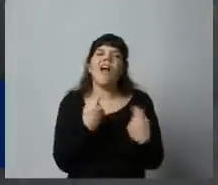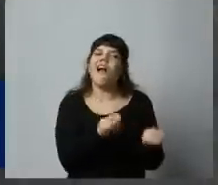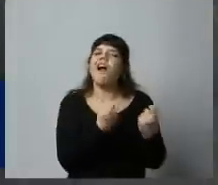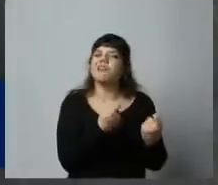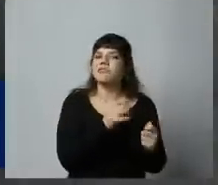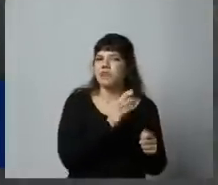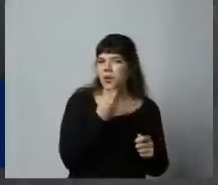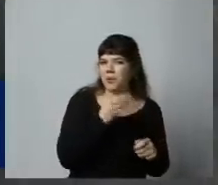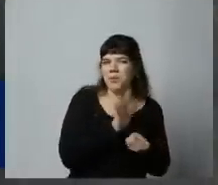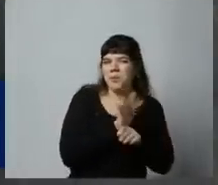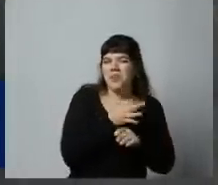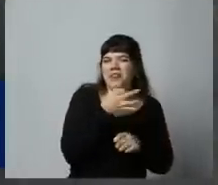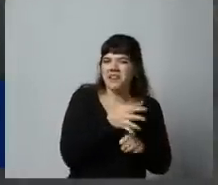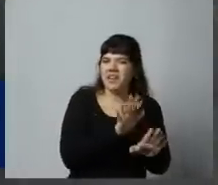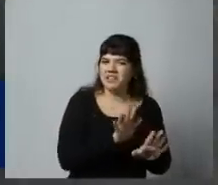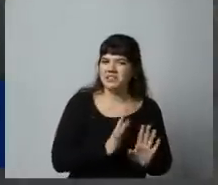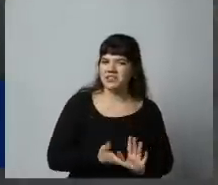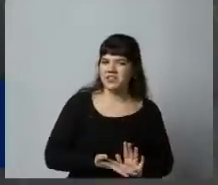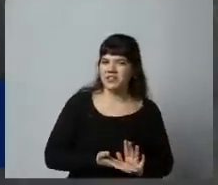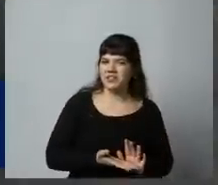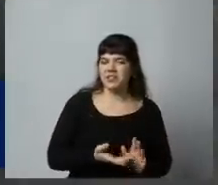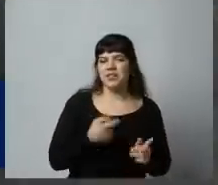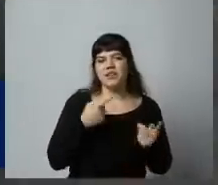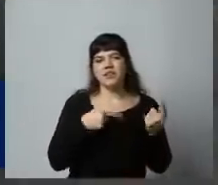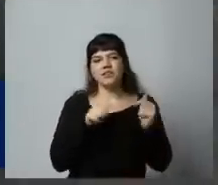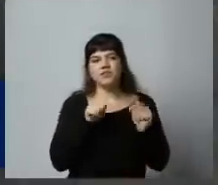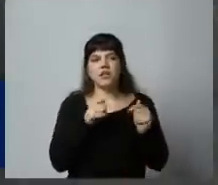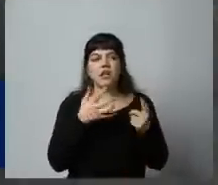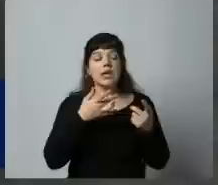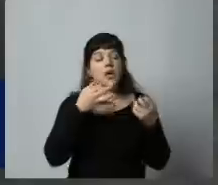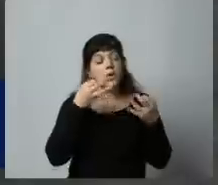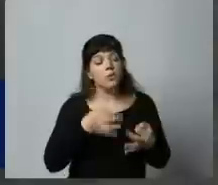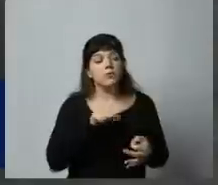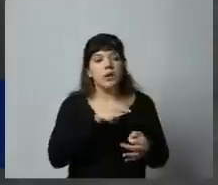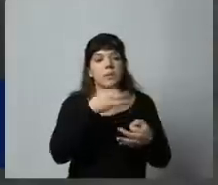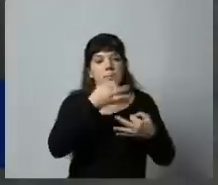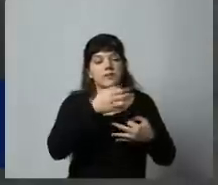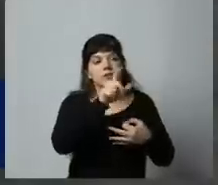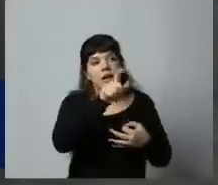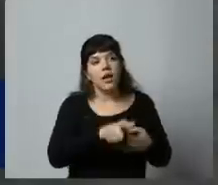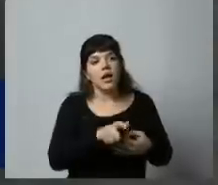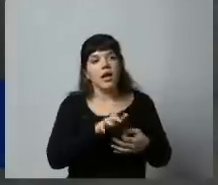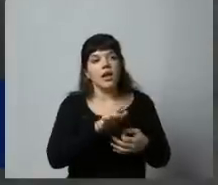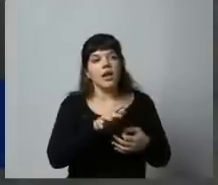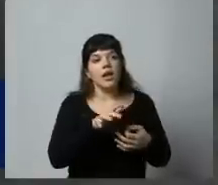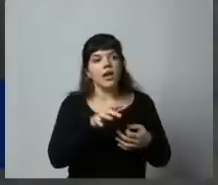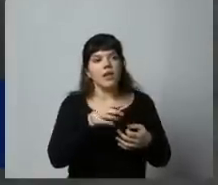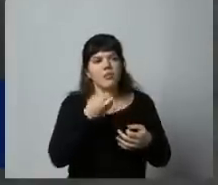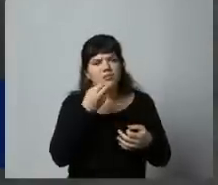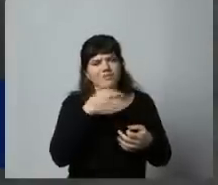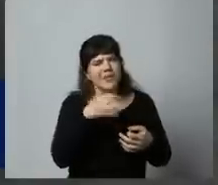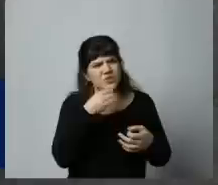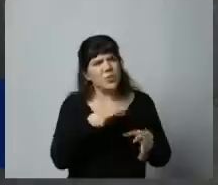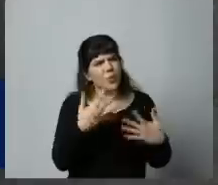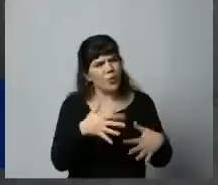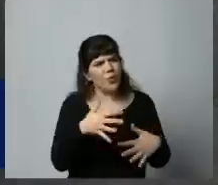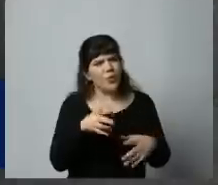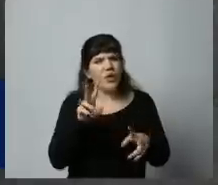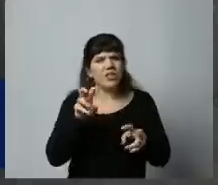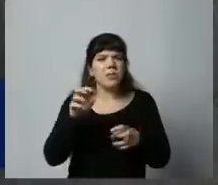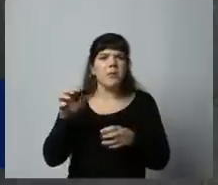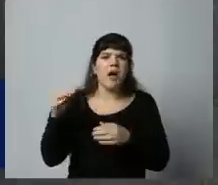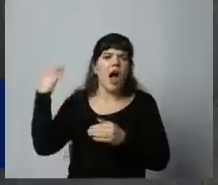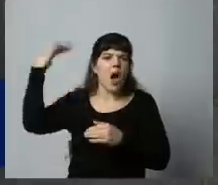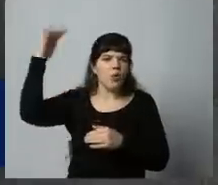no este él fue particularmente agraviante con las autoridades